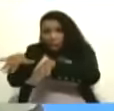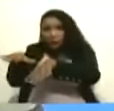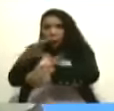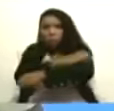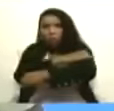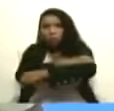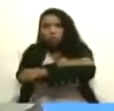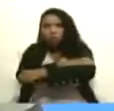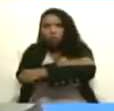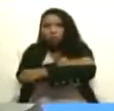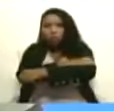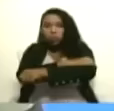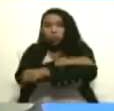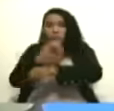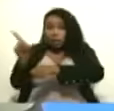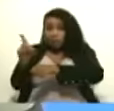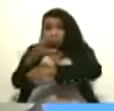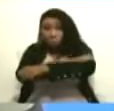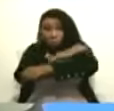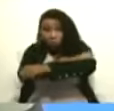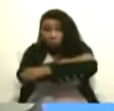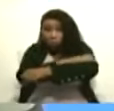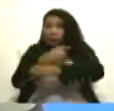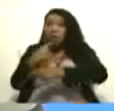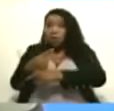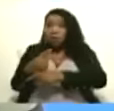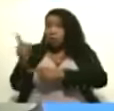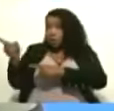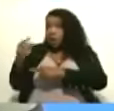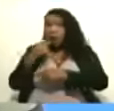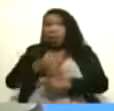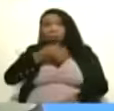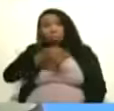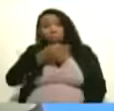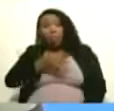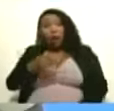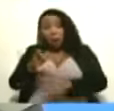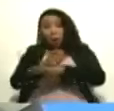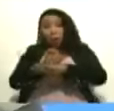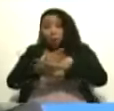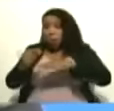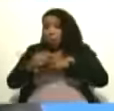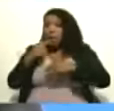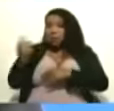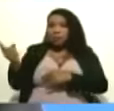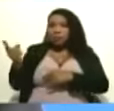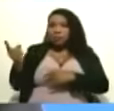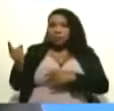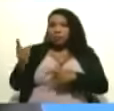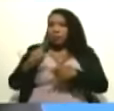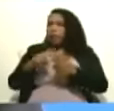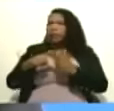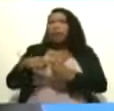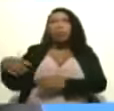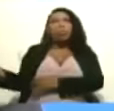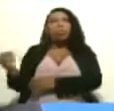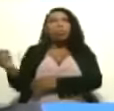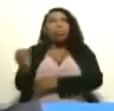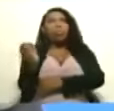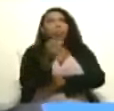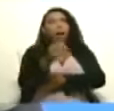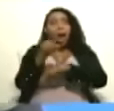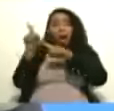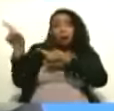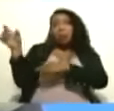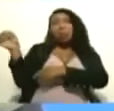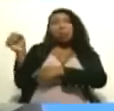es decir si lo que las castas malditas de la extrema derecha dicen y el gobierno de Guyana dicen Pues entonces no le debieron haber parado nada al referendo consultivo